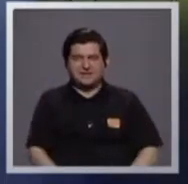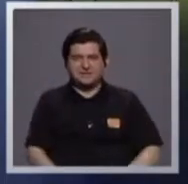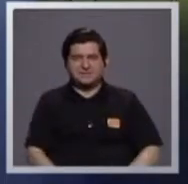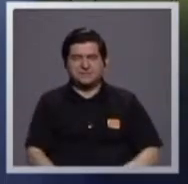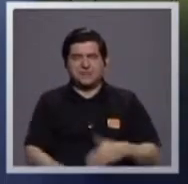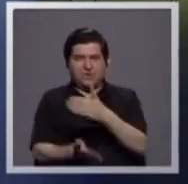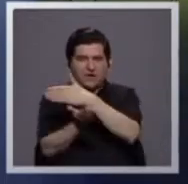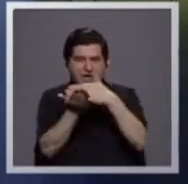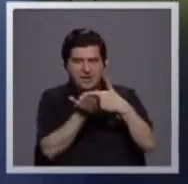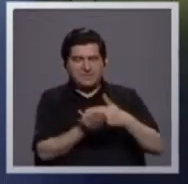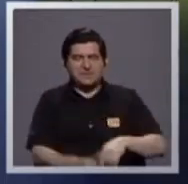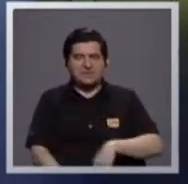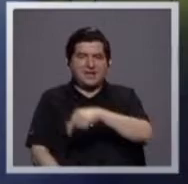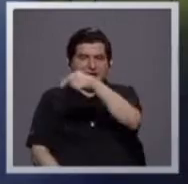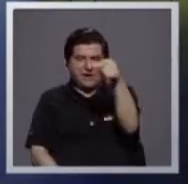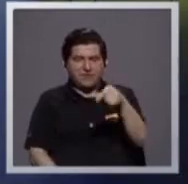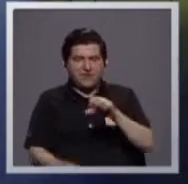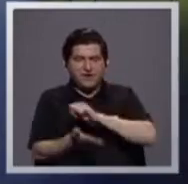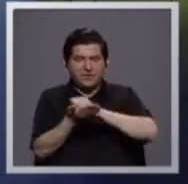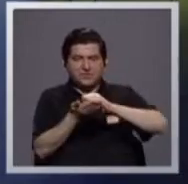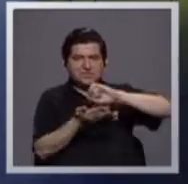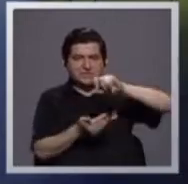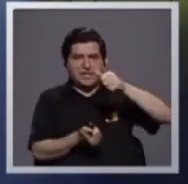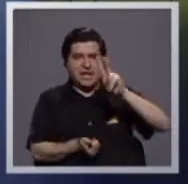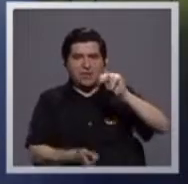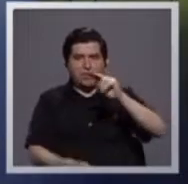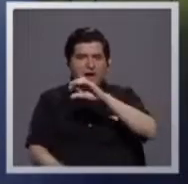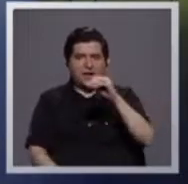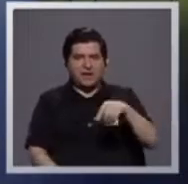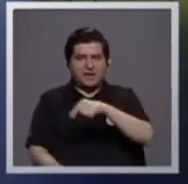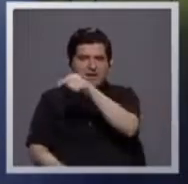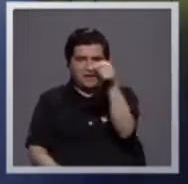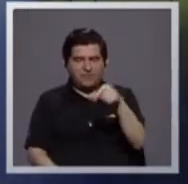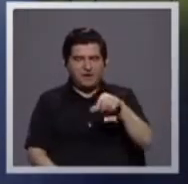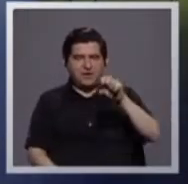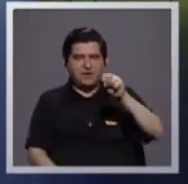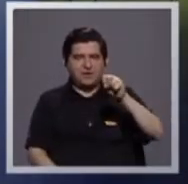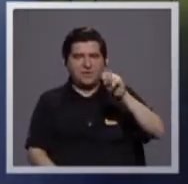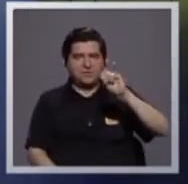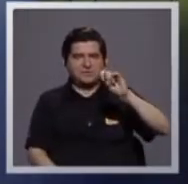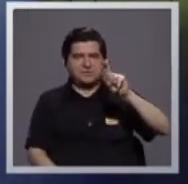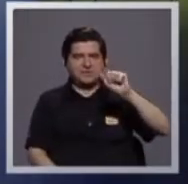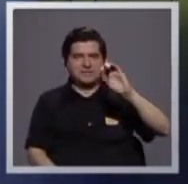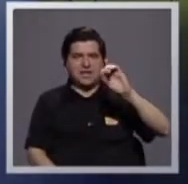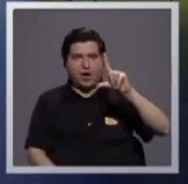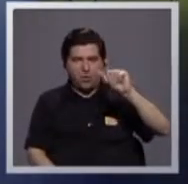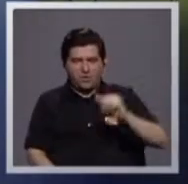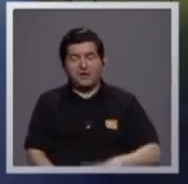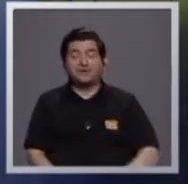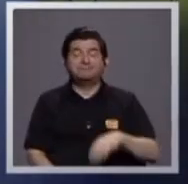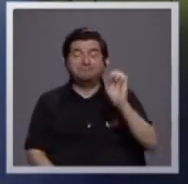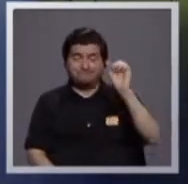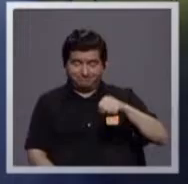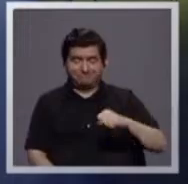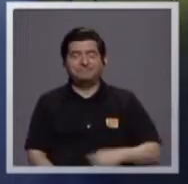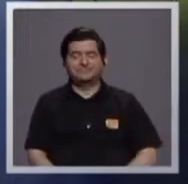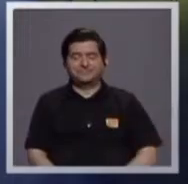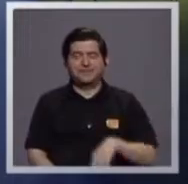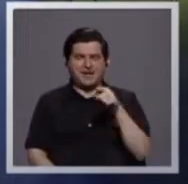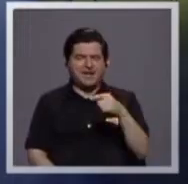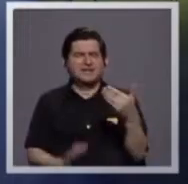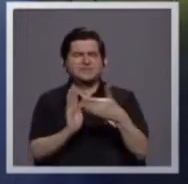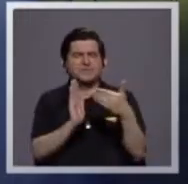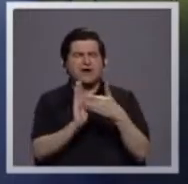Zixaola. Así es, y es hora de pagar. Primero, las tendencias que vimos a nivel global, ¿cómo afectan a Costa Rica? En la medida en